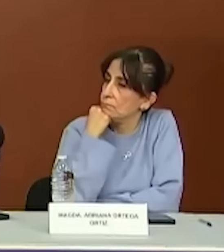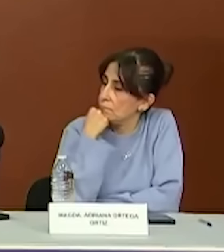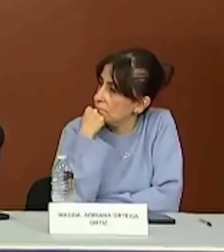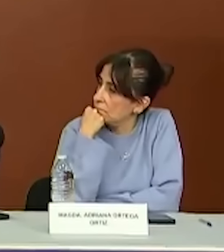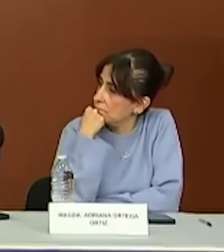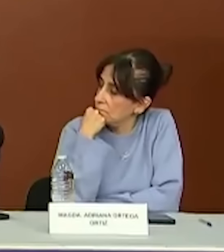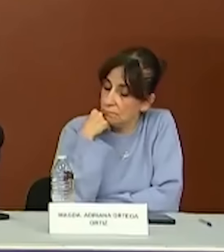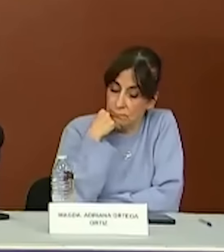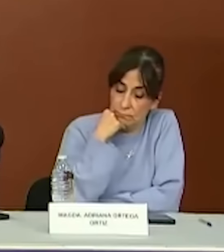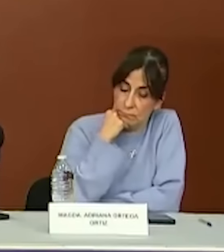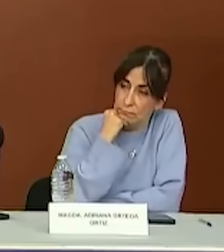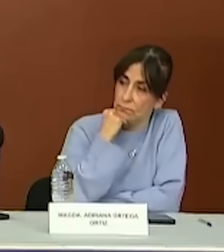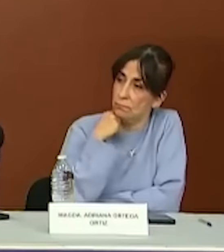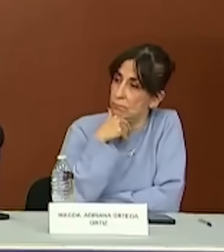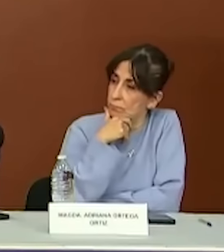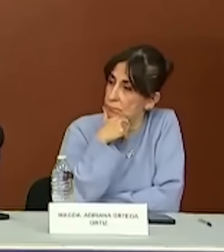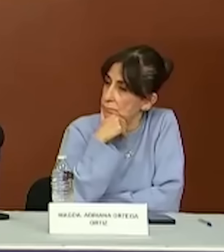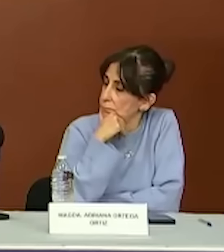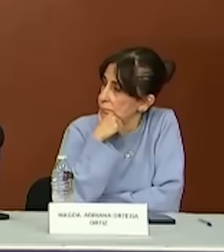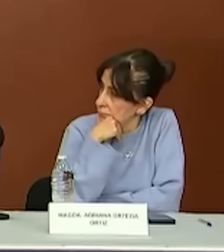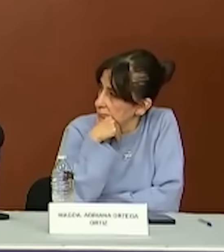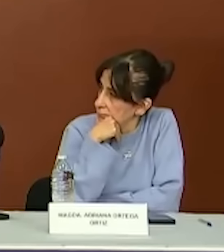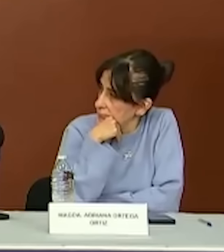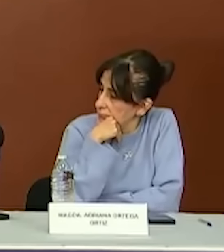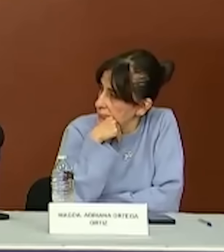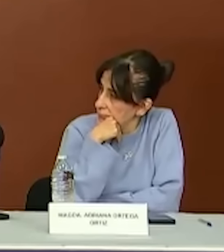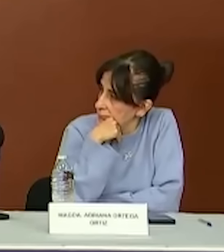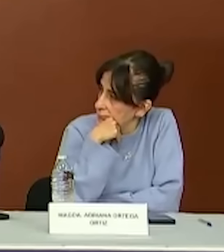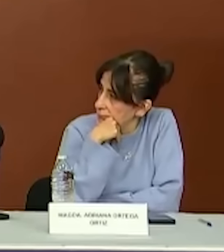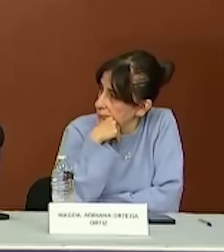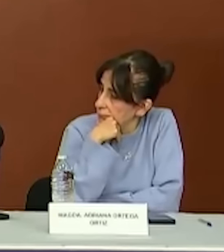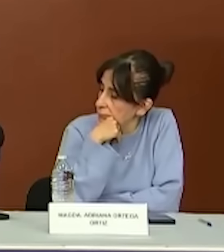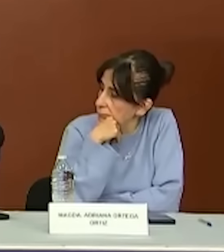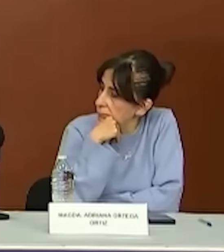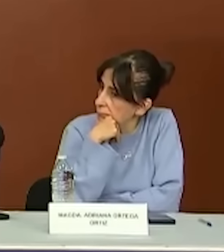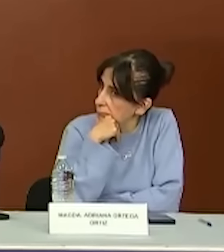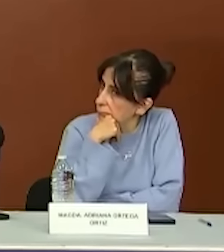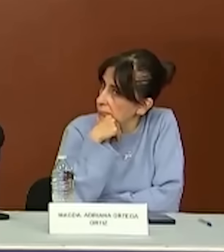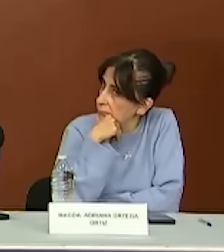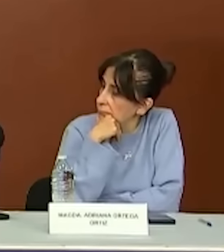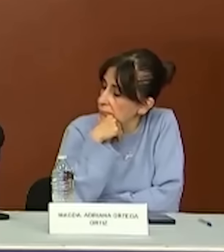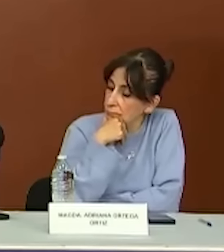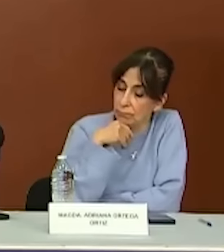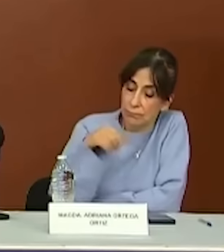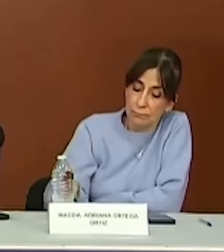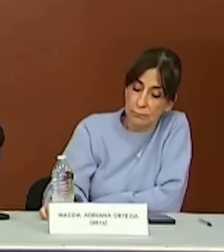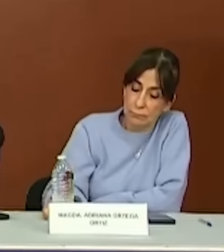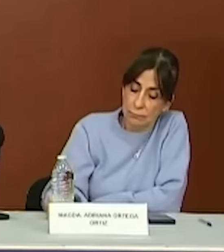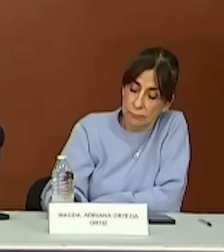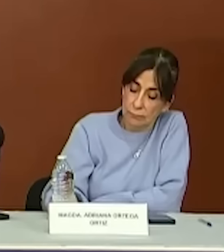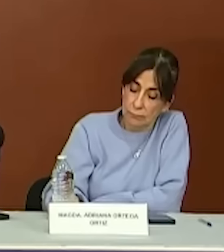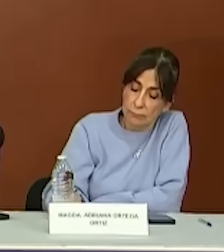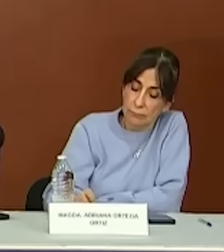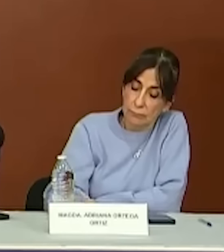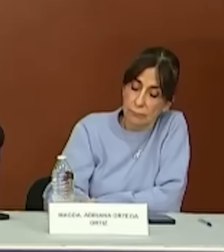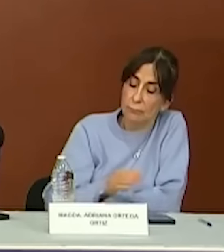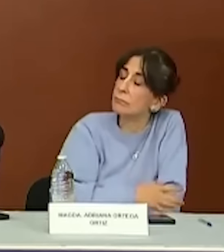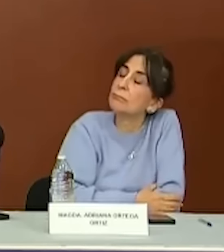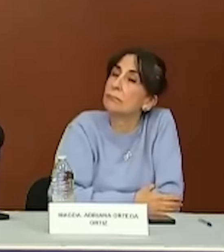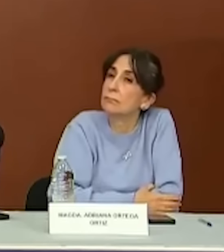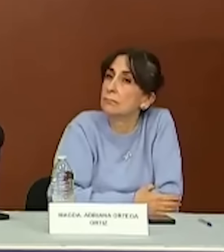conocimiento hasta la comodidad de su dispositivo que pueda verlo como cualquier ciudadano pero también tiene la puerta abierta para presentarse en el tribunal